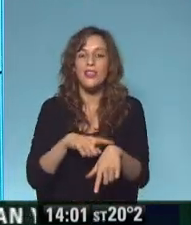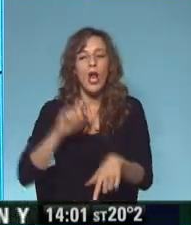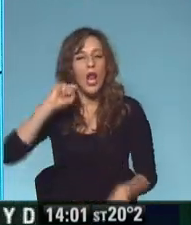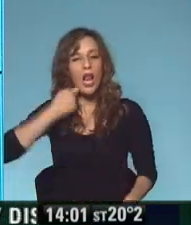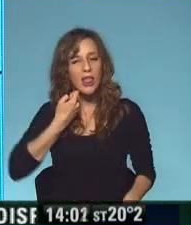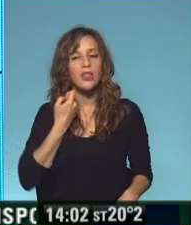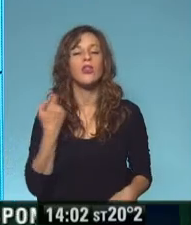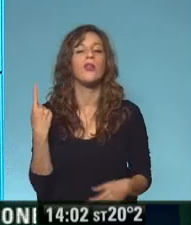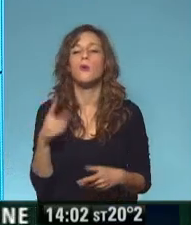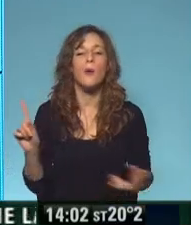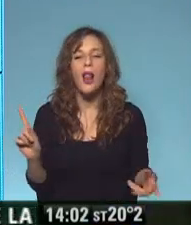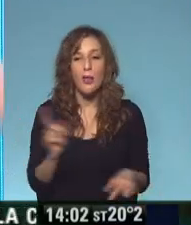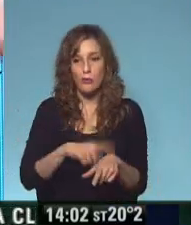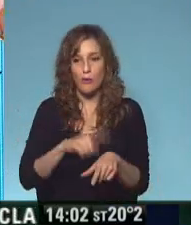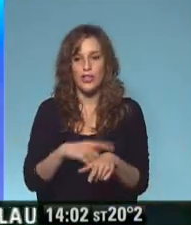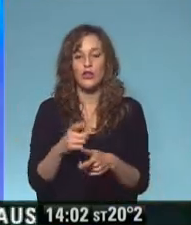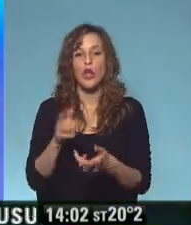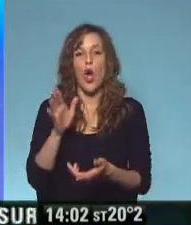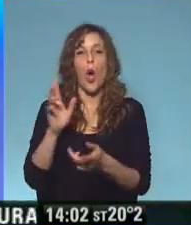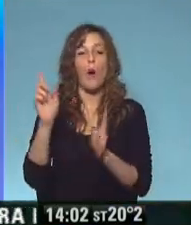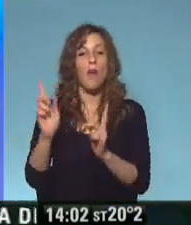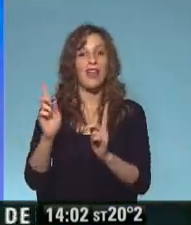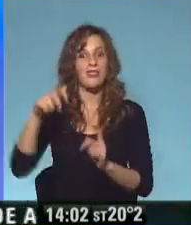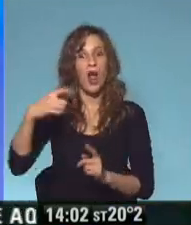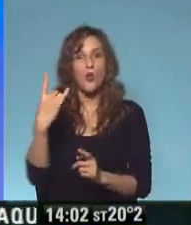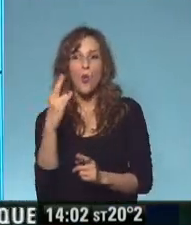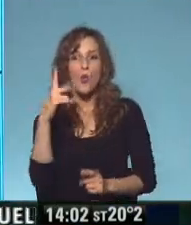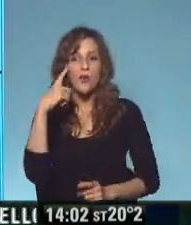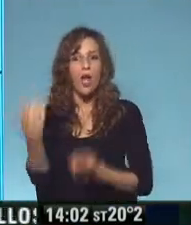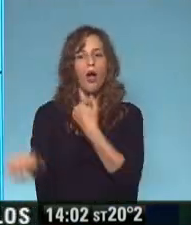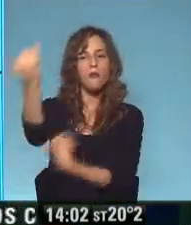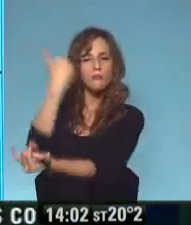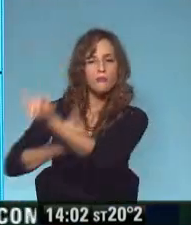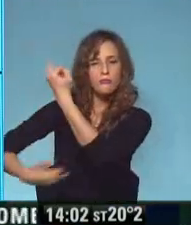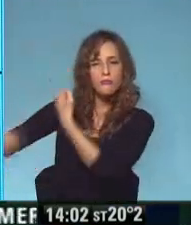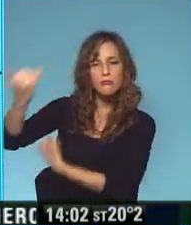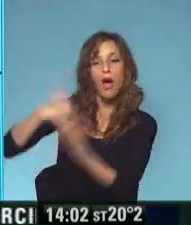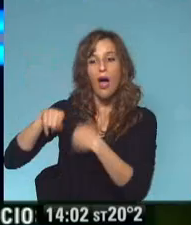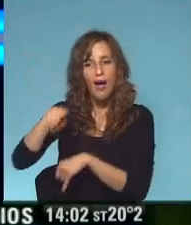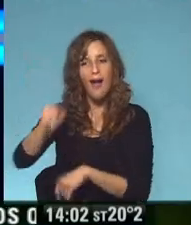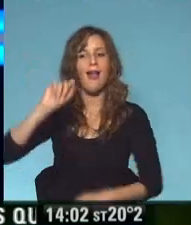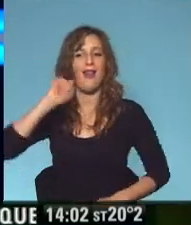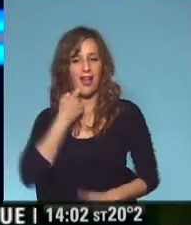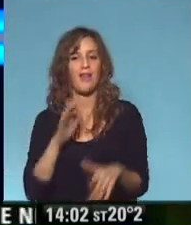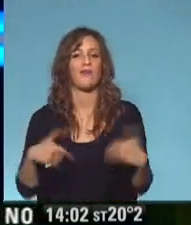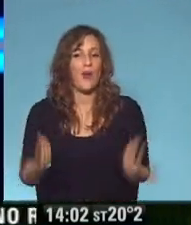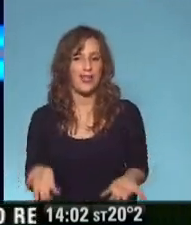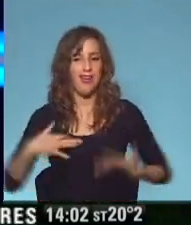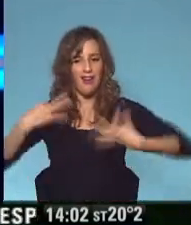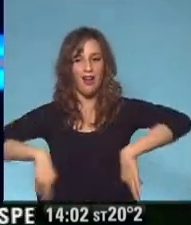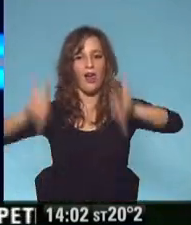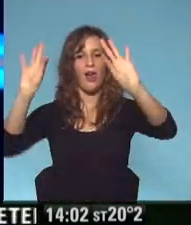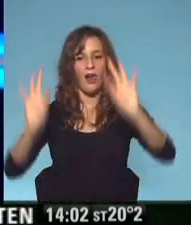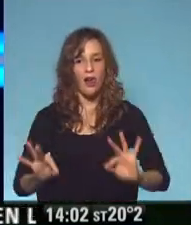en el momento del cuento. Ahí podemos hacer un picnic todos los chicos y las chicas con lo que tengan ahí. Con pueden lo que ir preparando. Pueden preparar